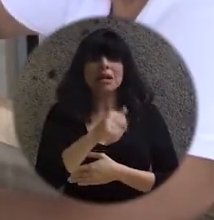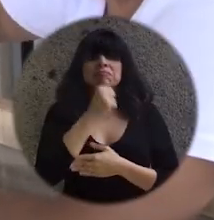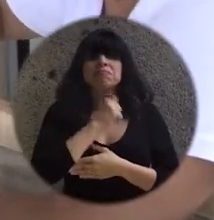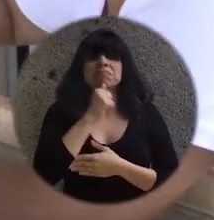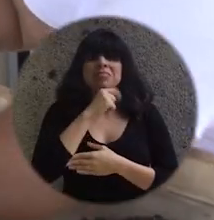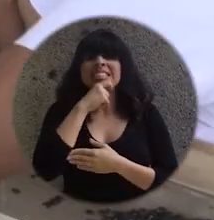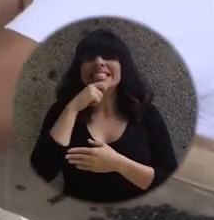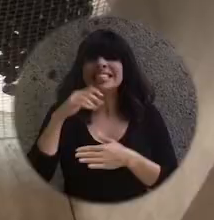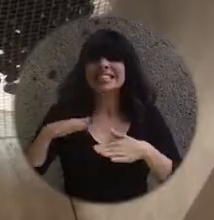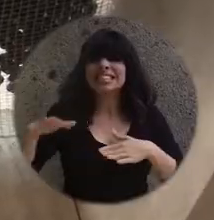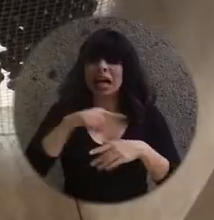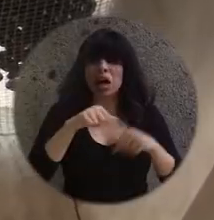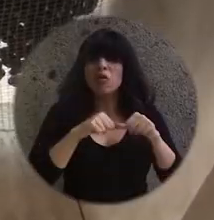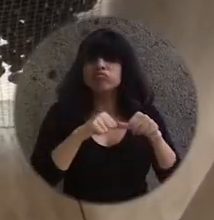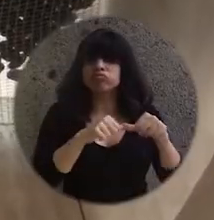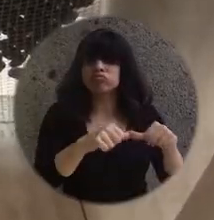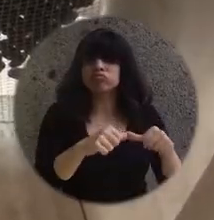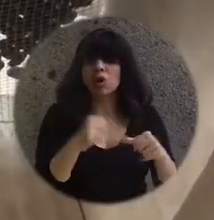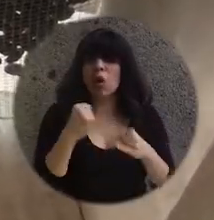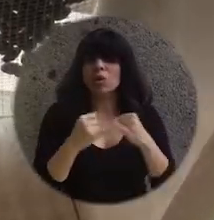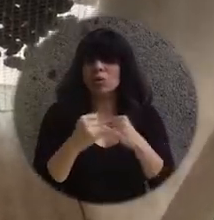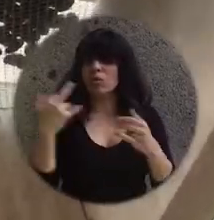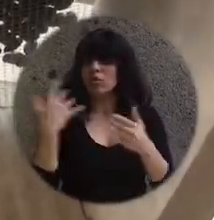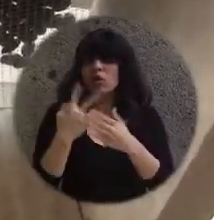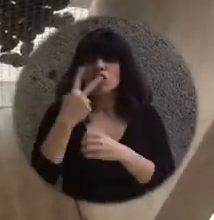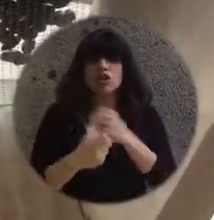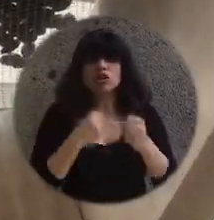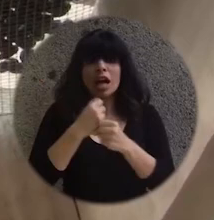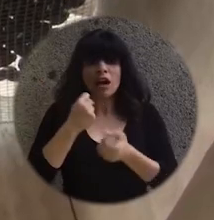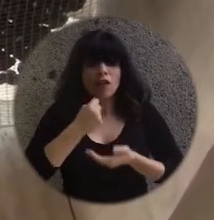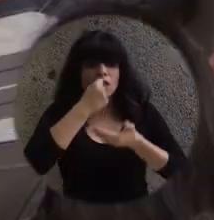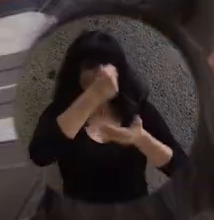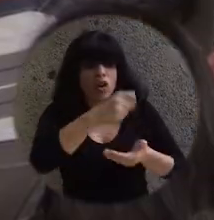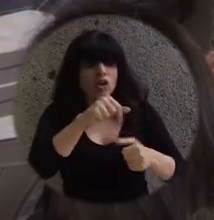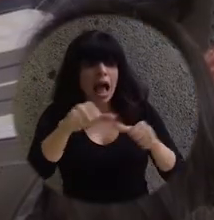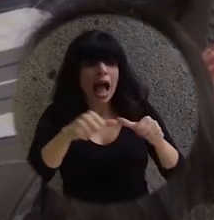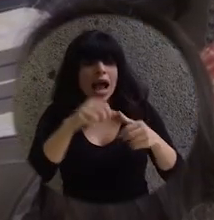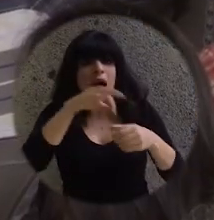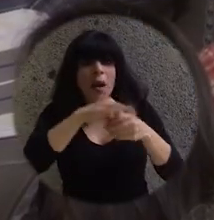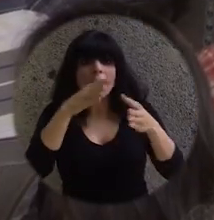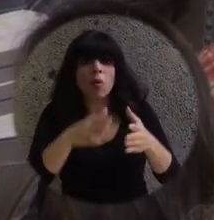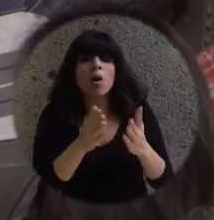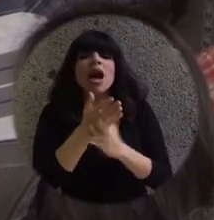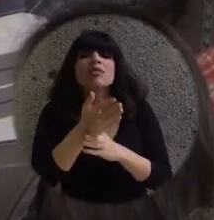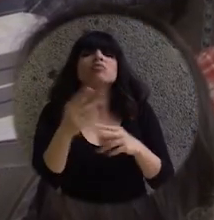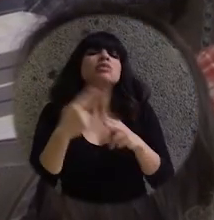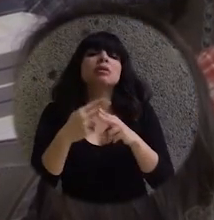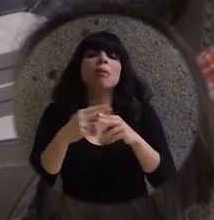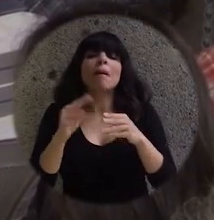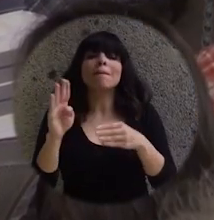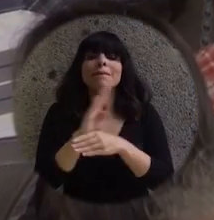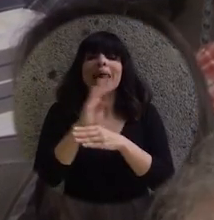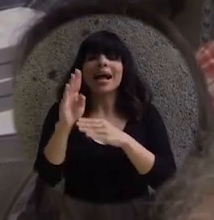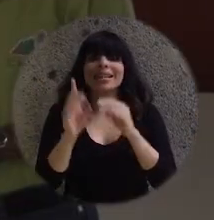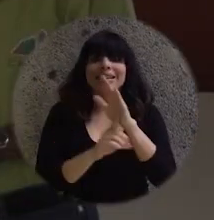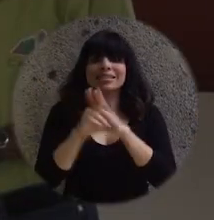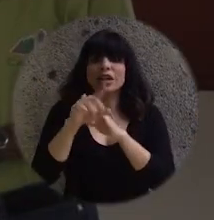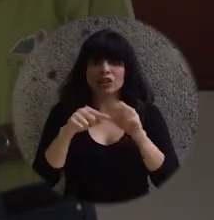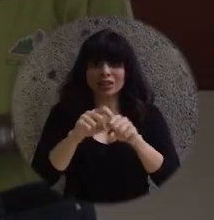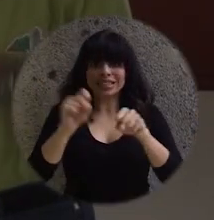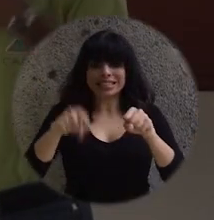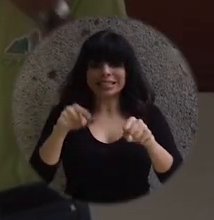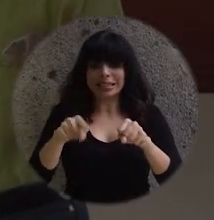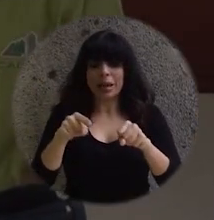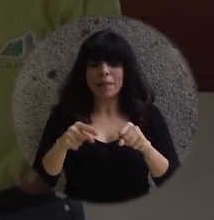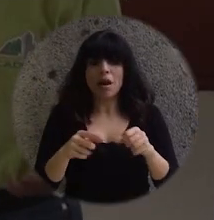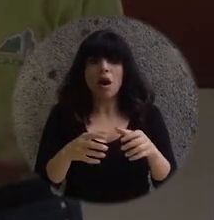sequía. En los últimos dos años, el financiamiento del sector agropecuario por medio del Sistema de Banca para el Desarrollo se